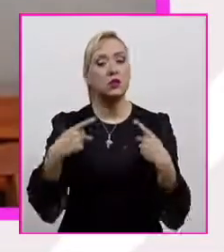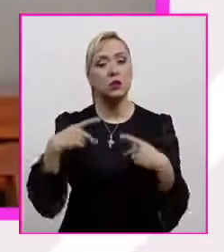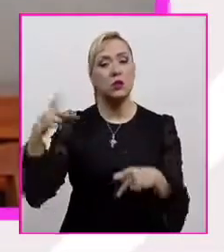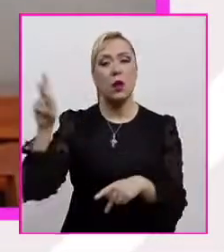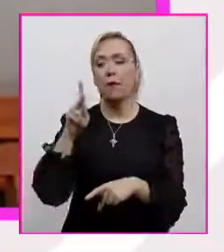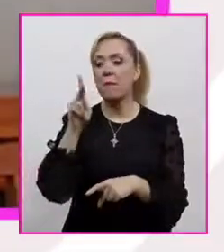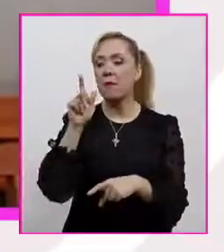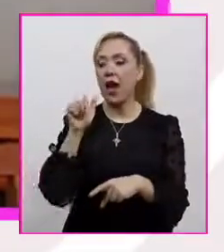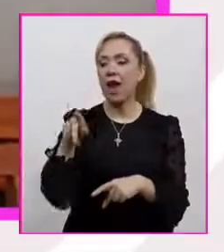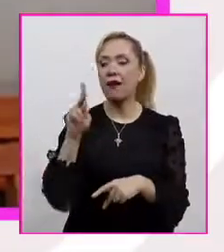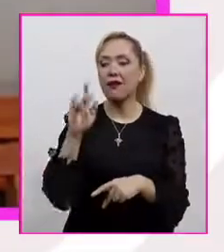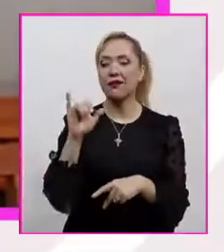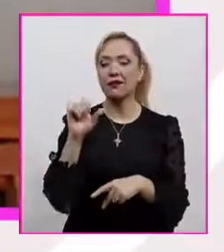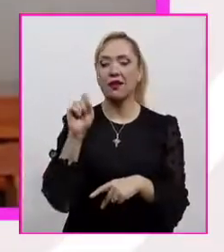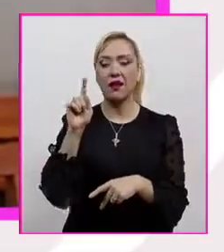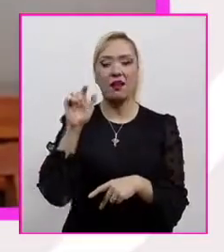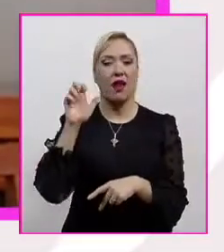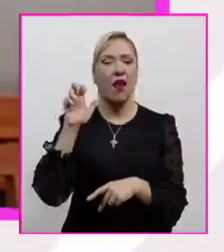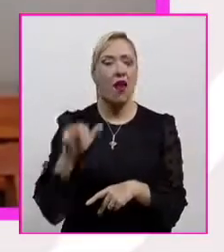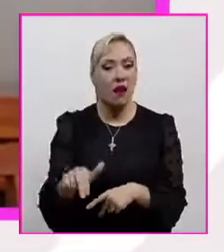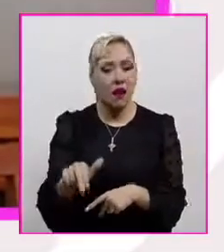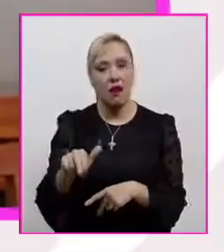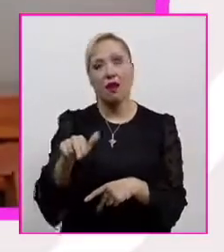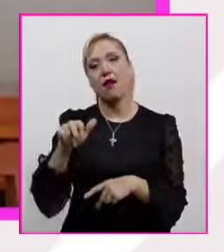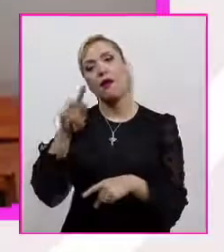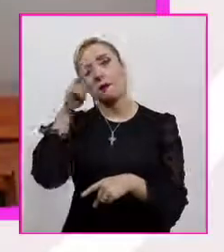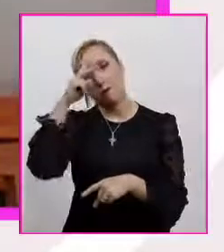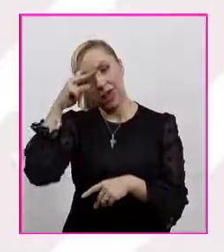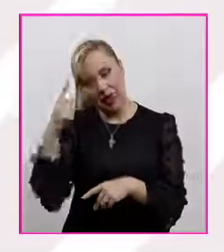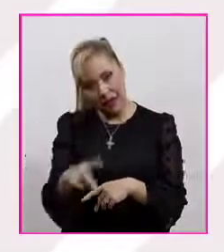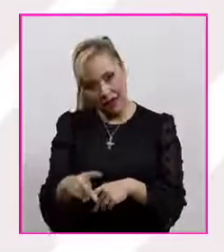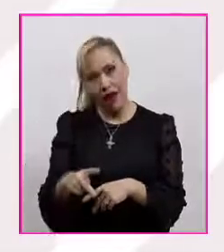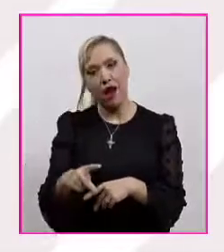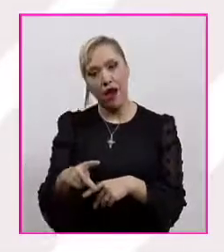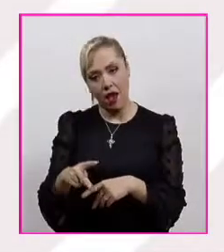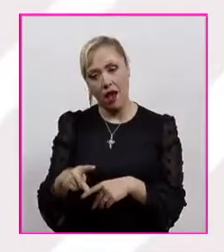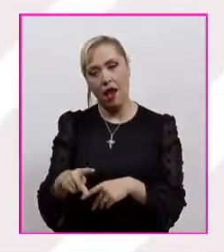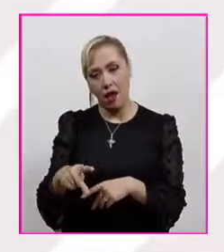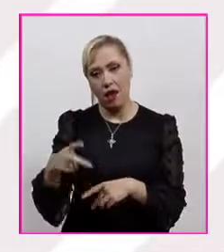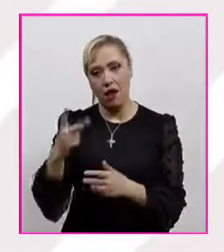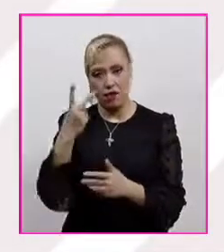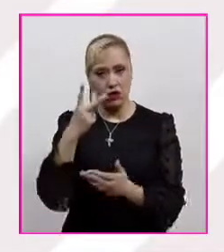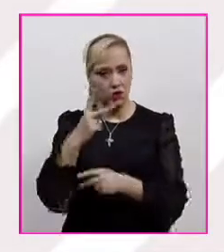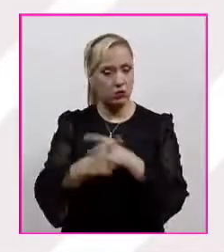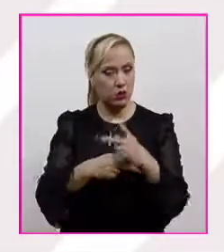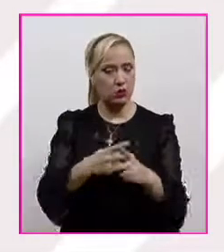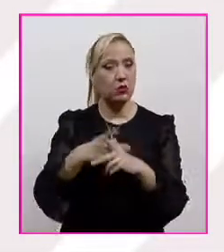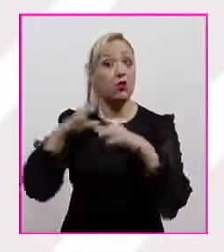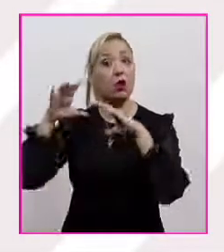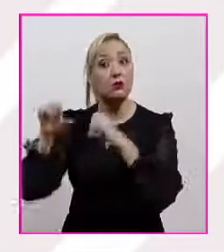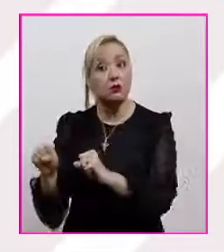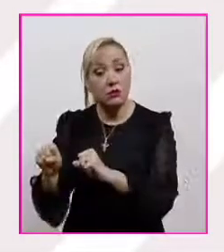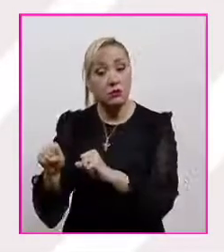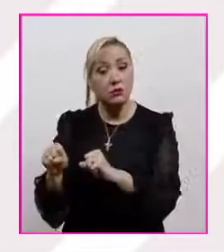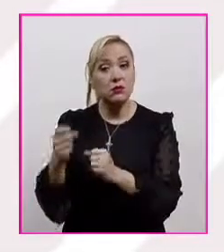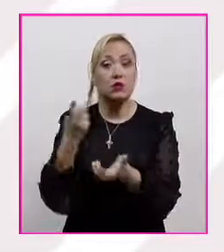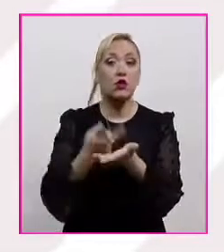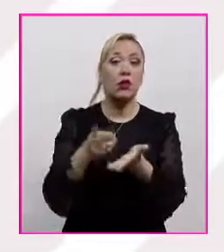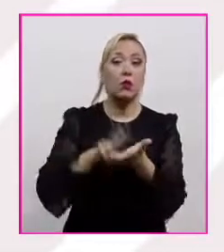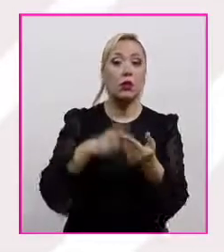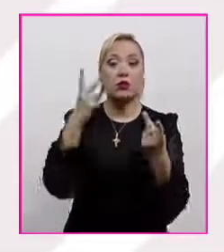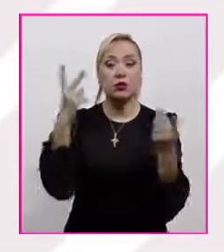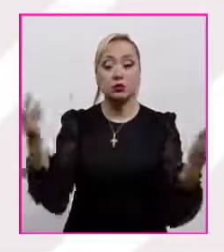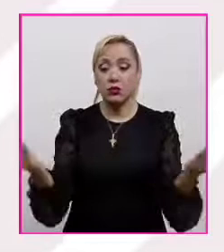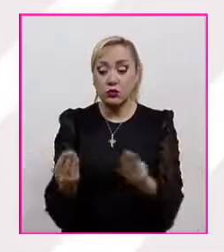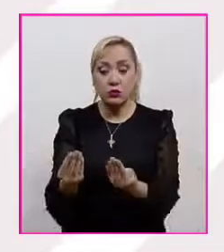pakistaní, bueno, pakistaní mexicana, que estuvo detenida en estación migratoria también. De nacionalidad, tenía doble nacionalidad,